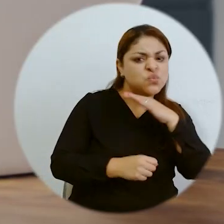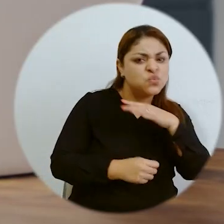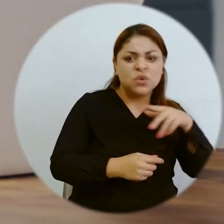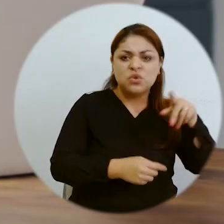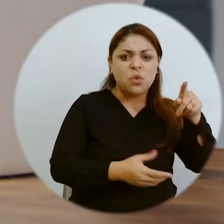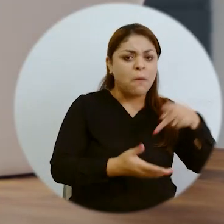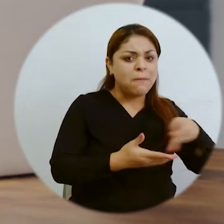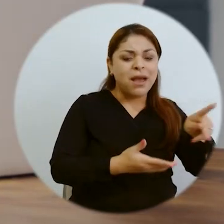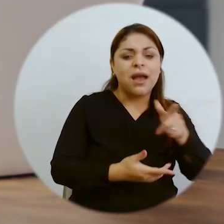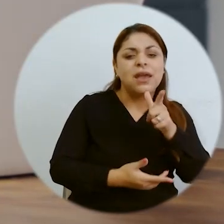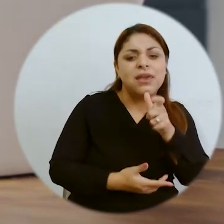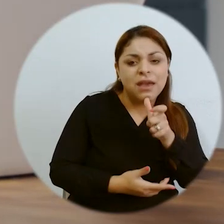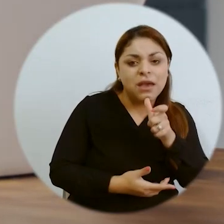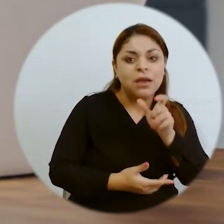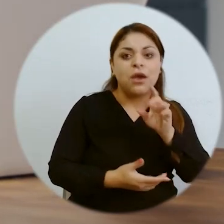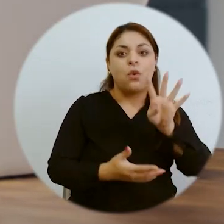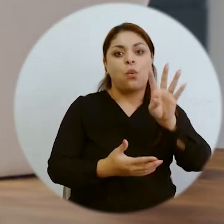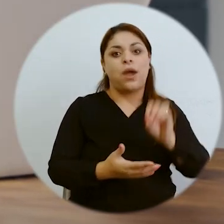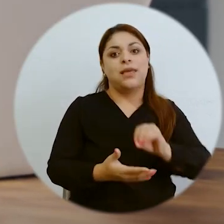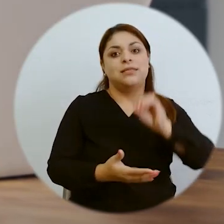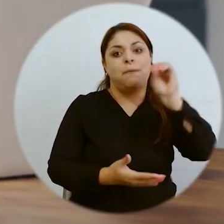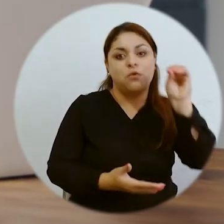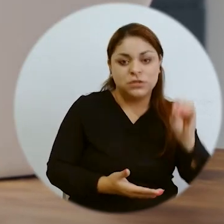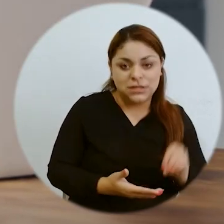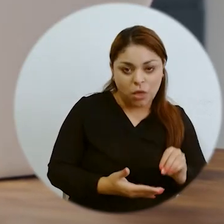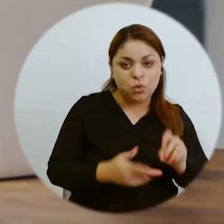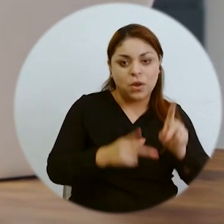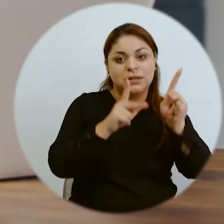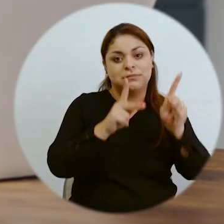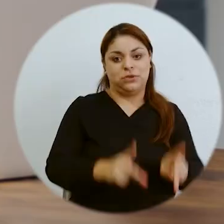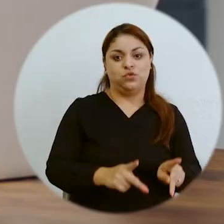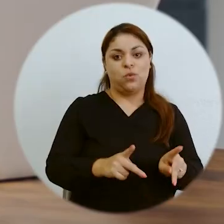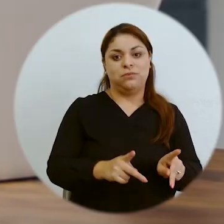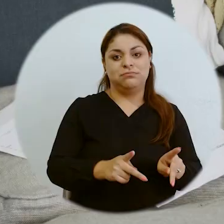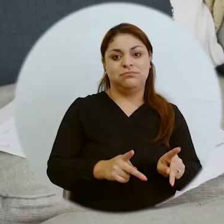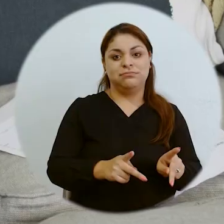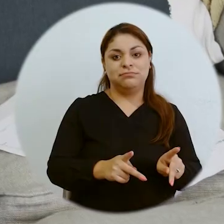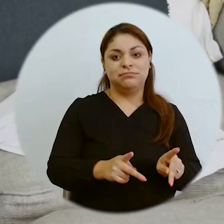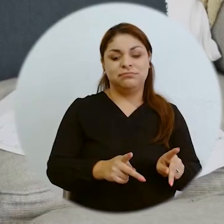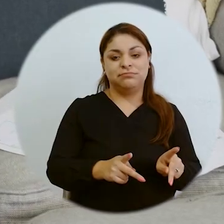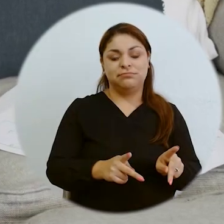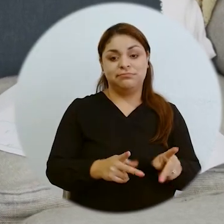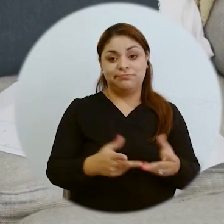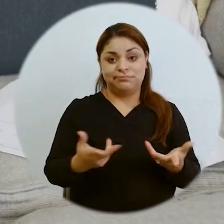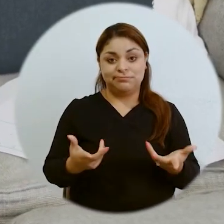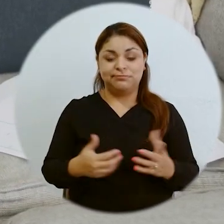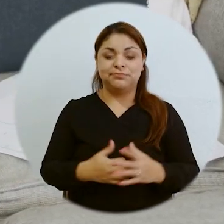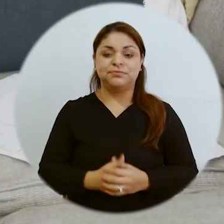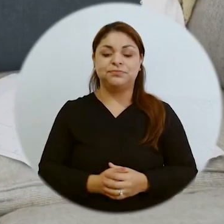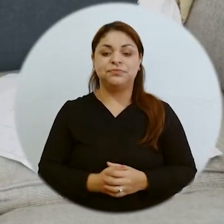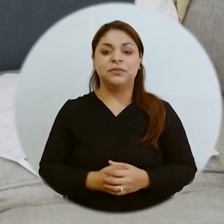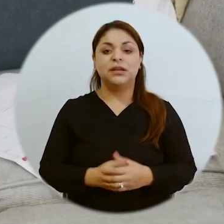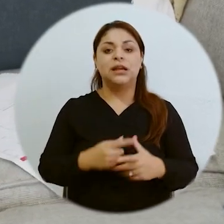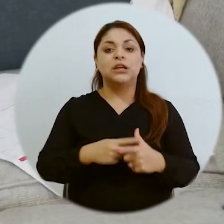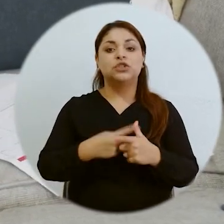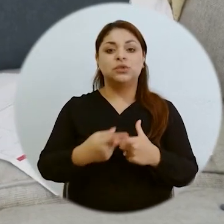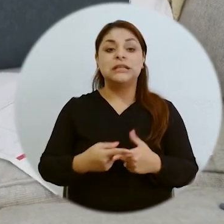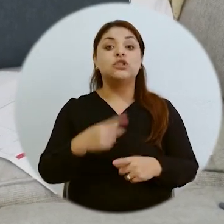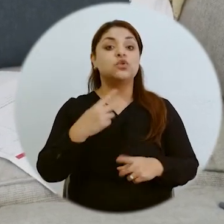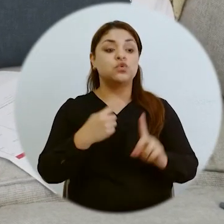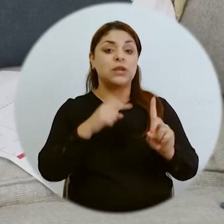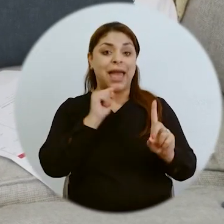756.000 causas de cobratorio en el Poder Judicial. Cuando tenemos 2.200.000 personas trabajando,